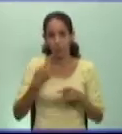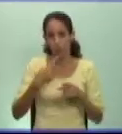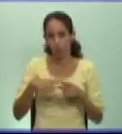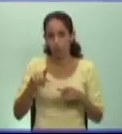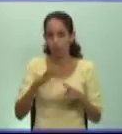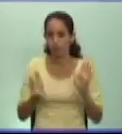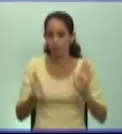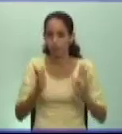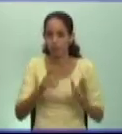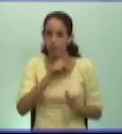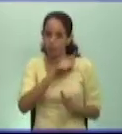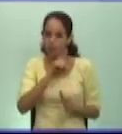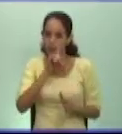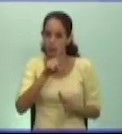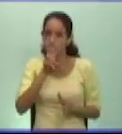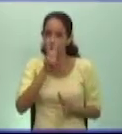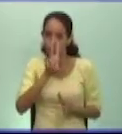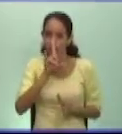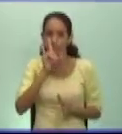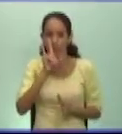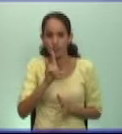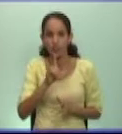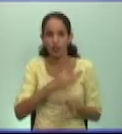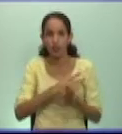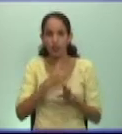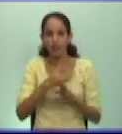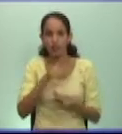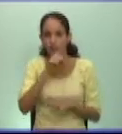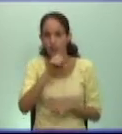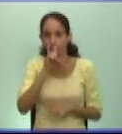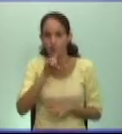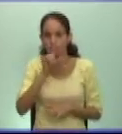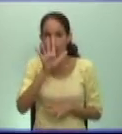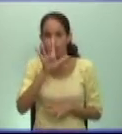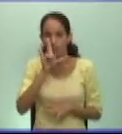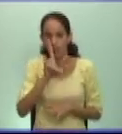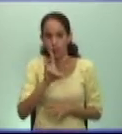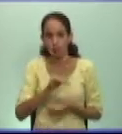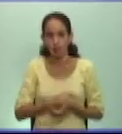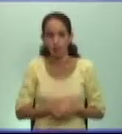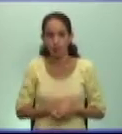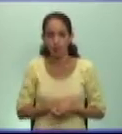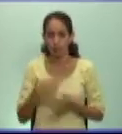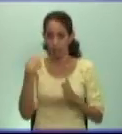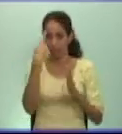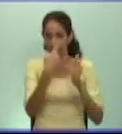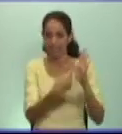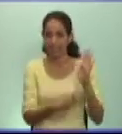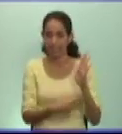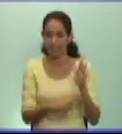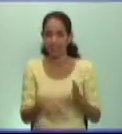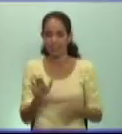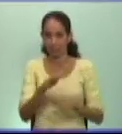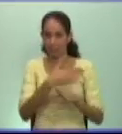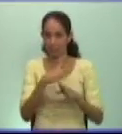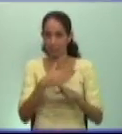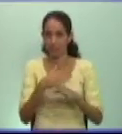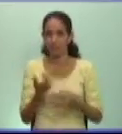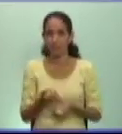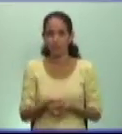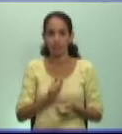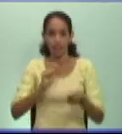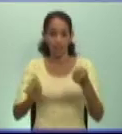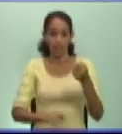39 al 59 y creo que cada uno de estos periodos nos dan sus particularidades. Guerra mundial,